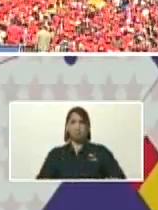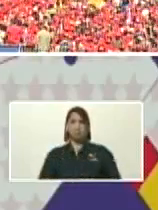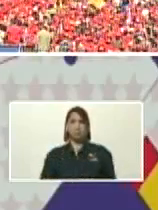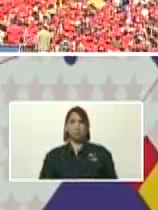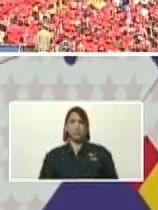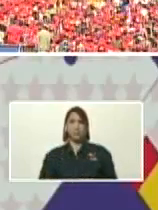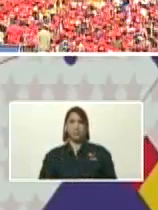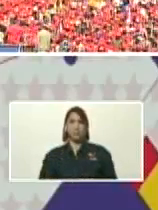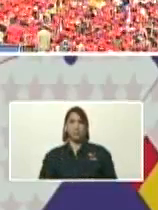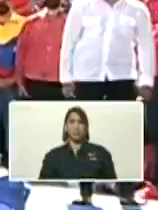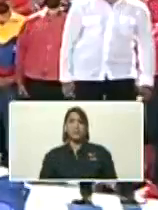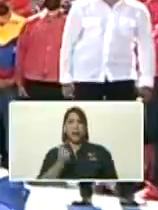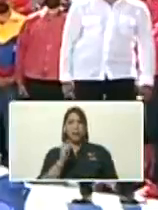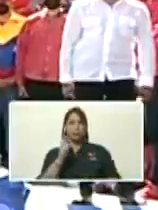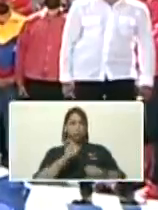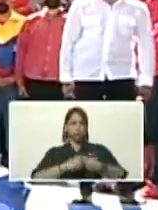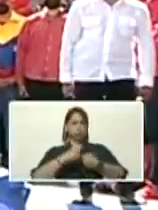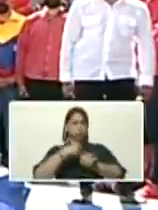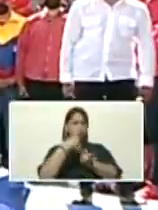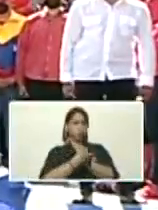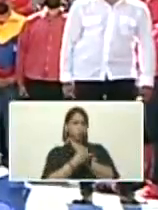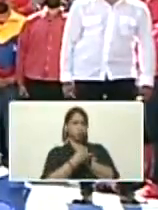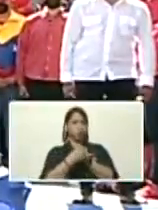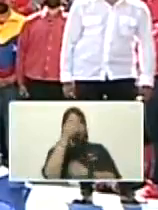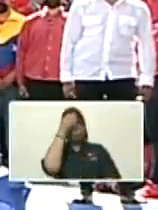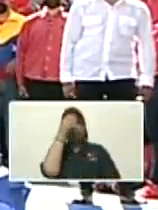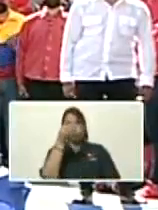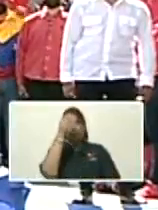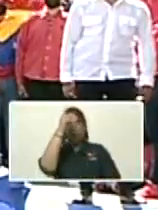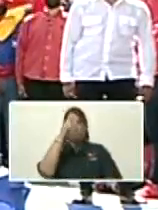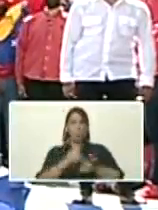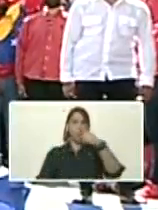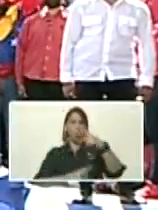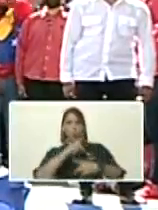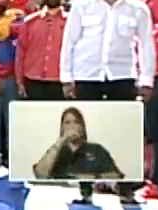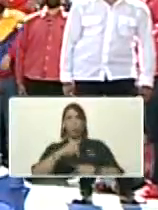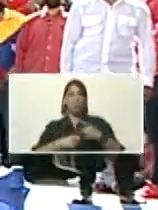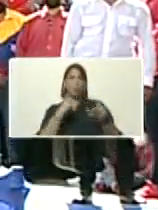Aquí hay miembros de los consejos productivos de trabajadores presentes.